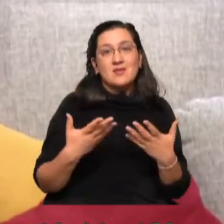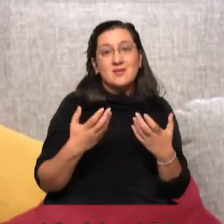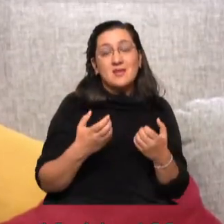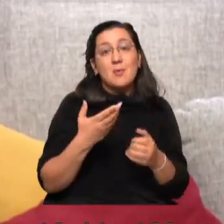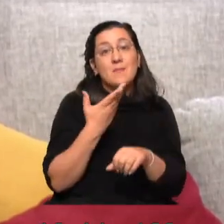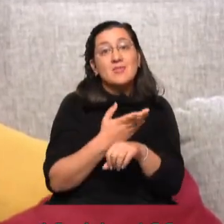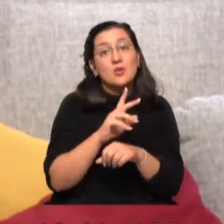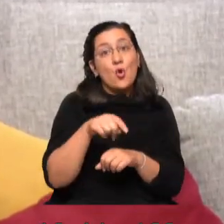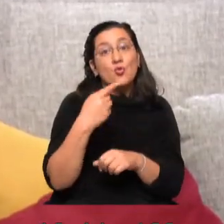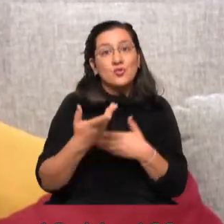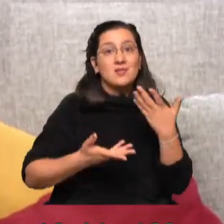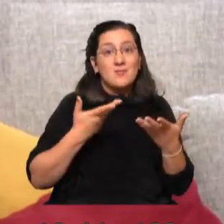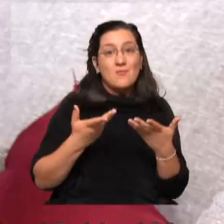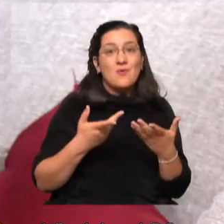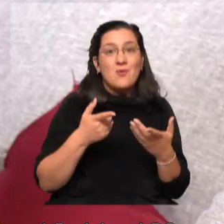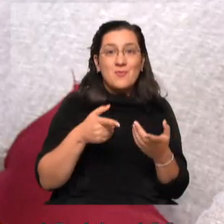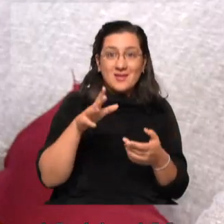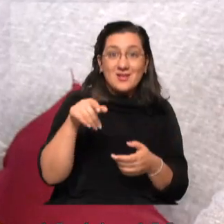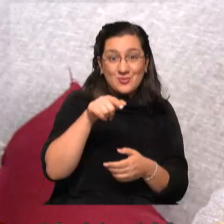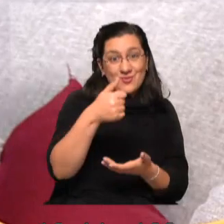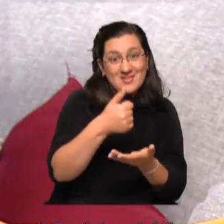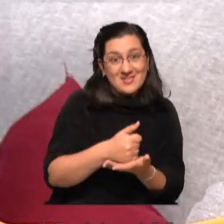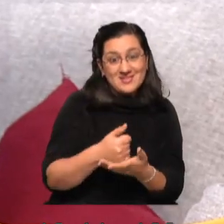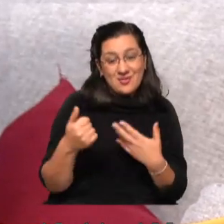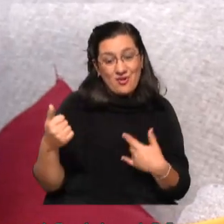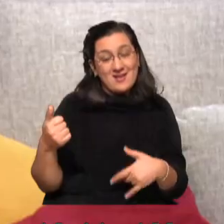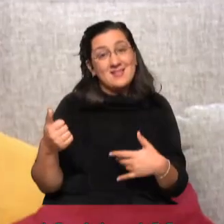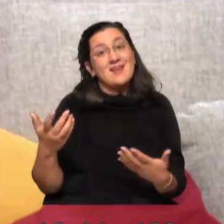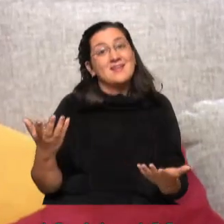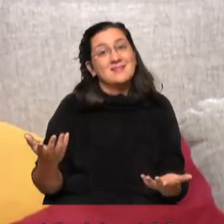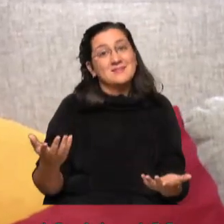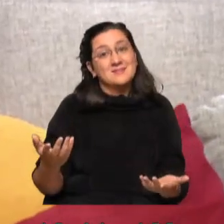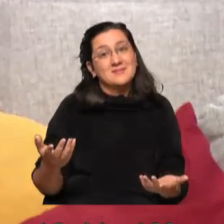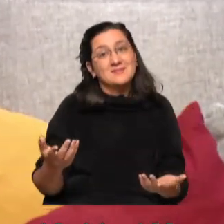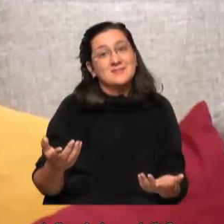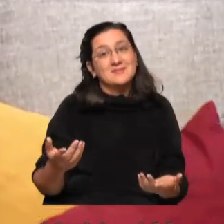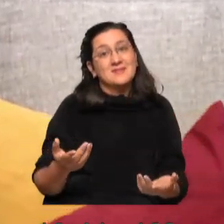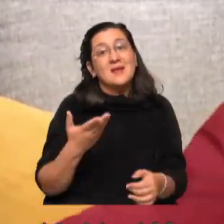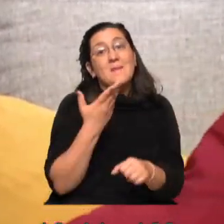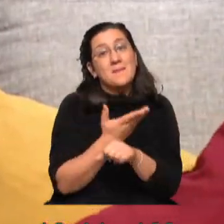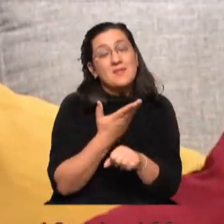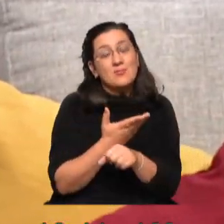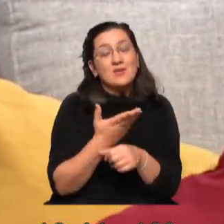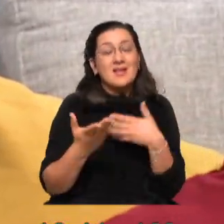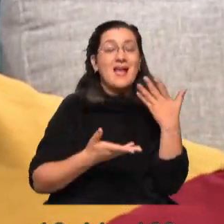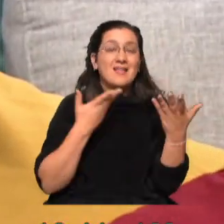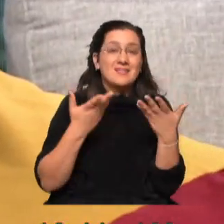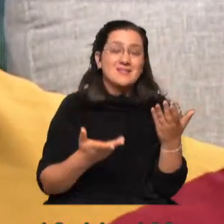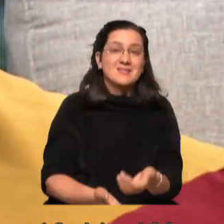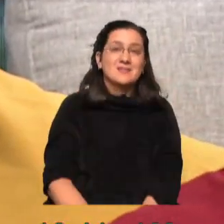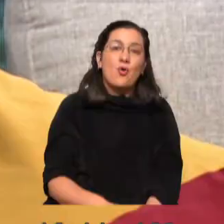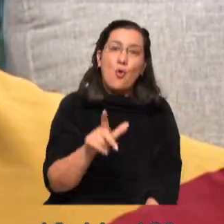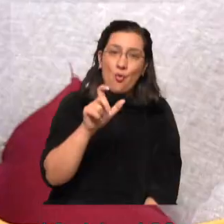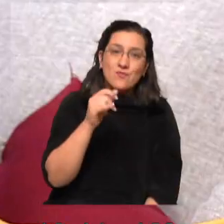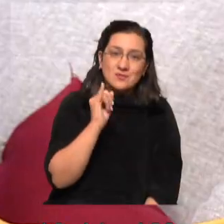estímulo, porque tenerte acá y con la guitarra es como... nos hace pedirte que nos regales una canción. Obvio,